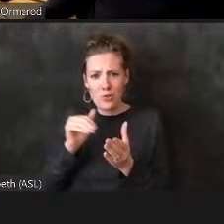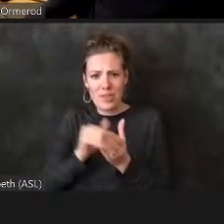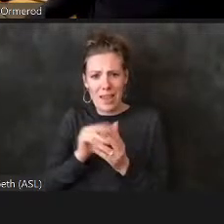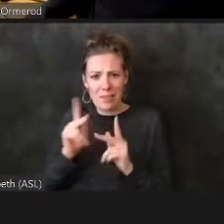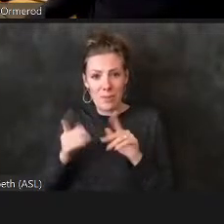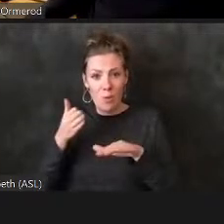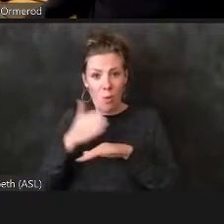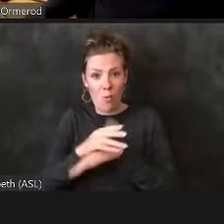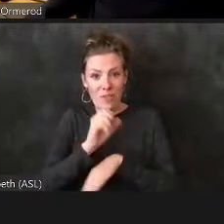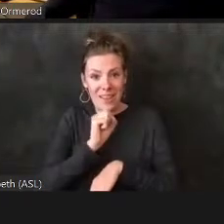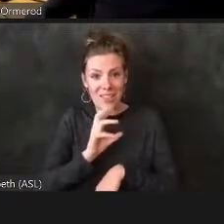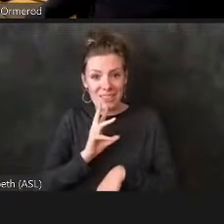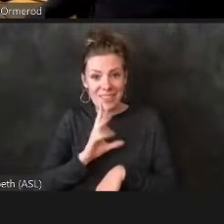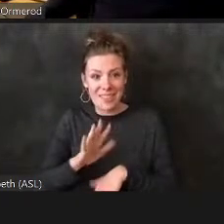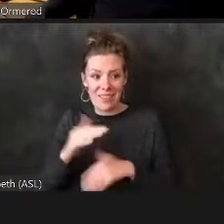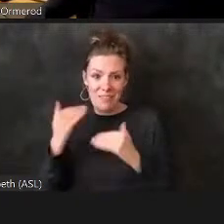demanda.